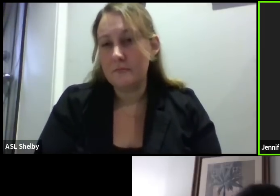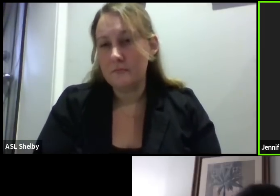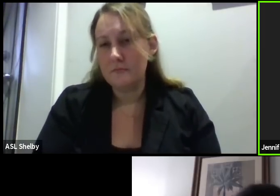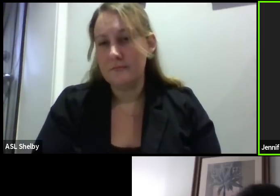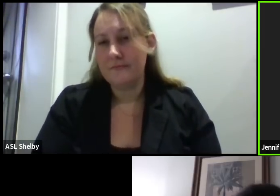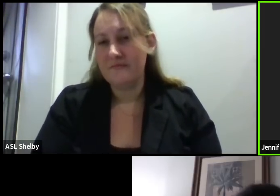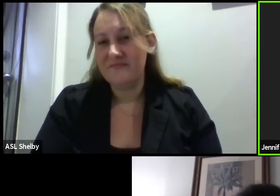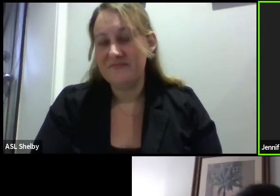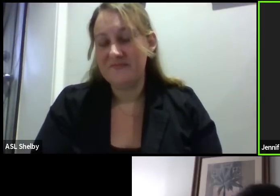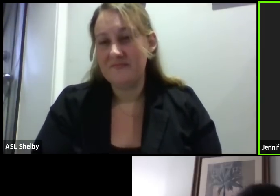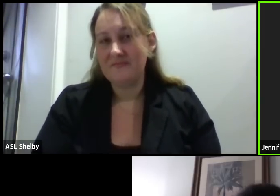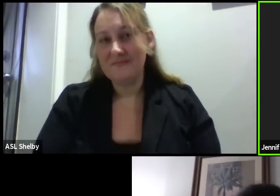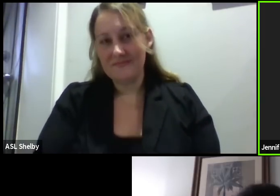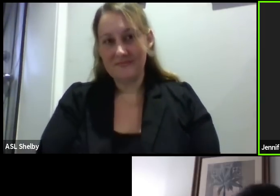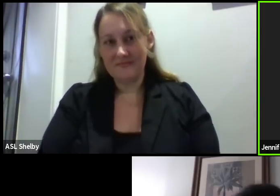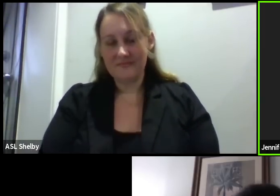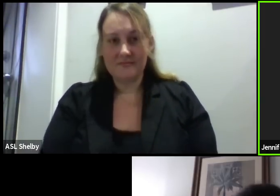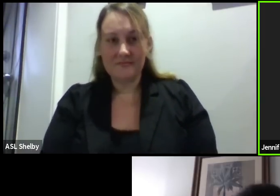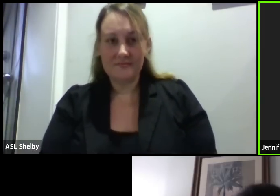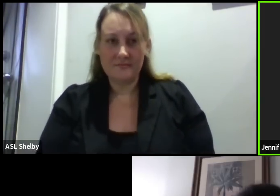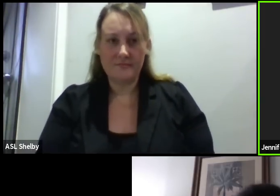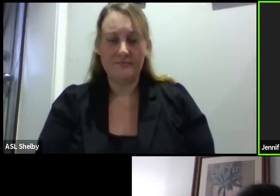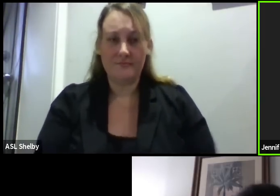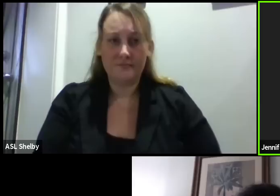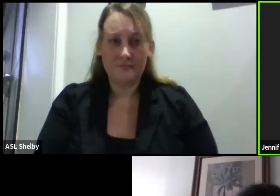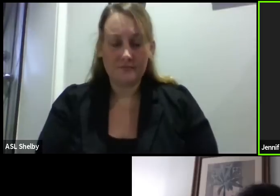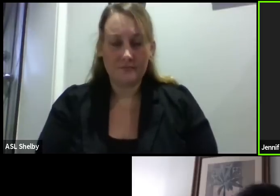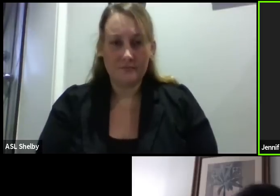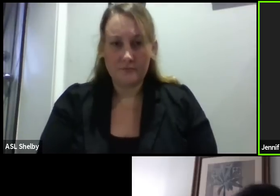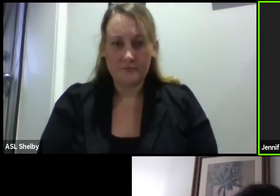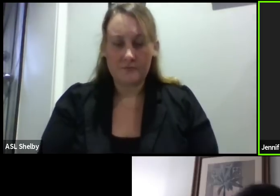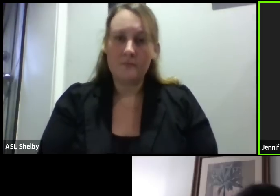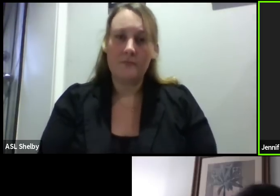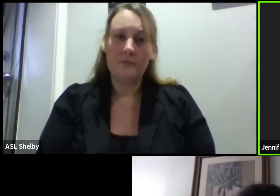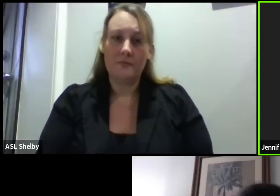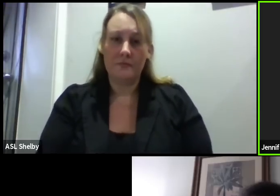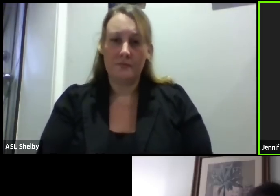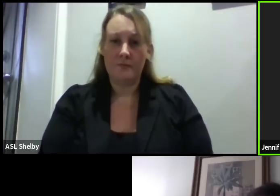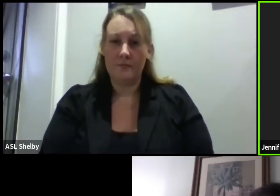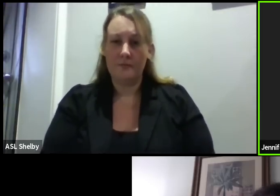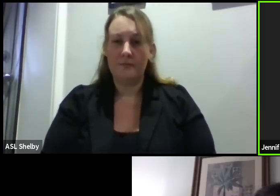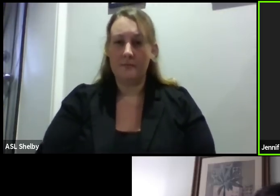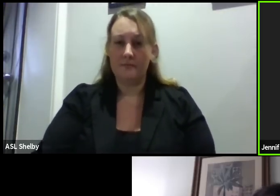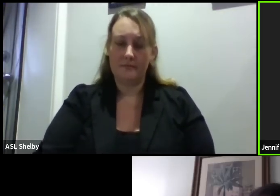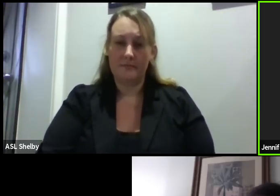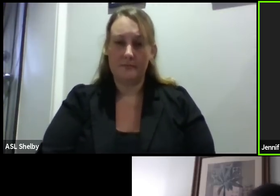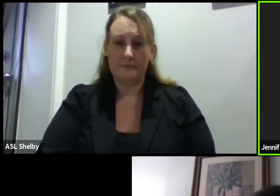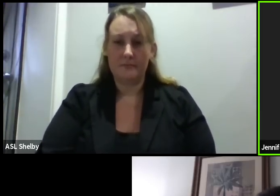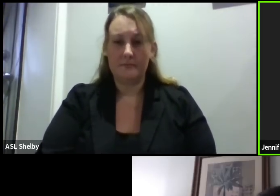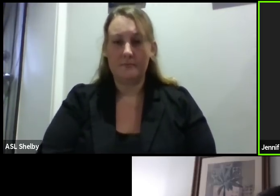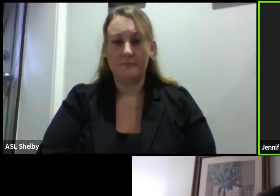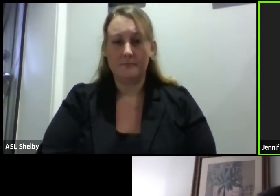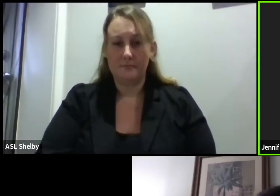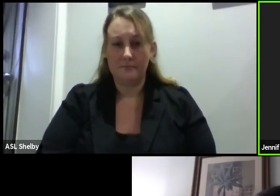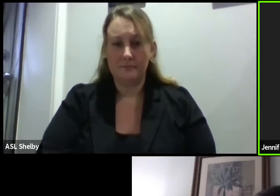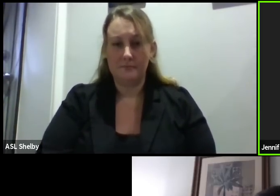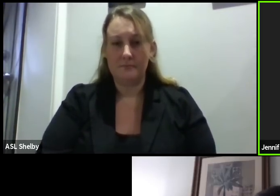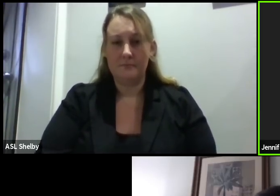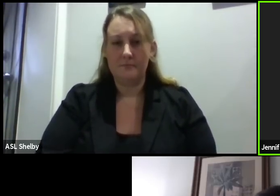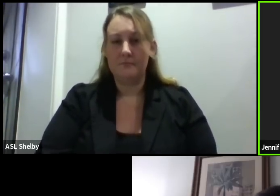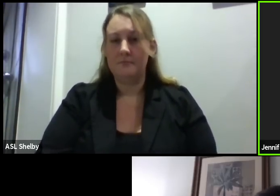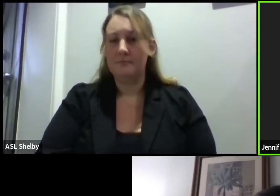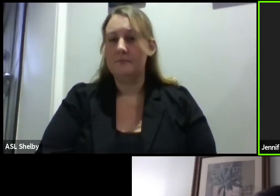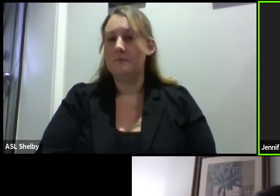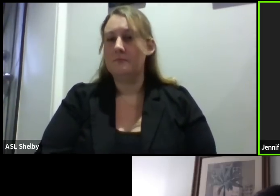misma manera la comunidad trans del mundo ha sido discriminada. Y soy eje de